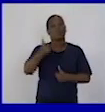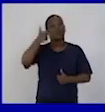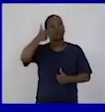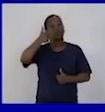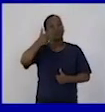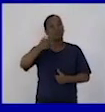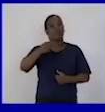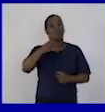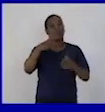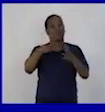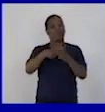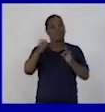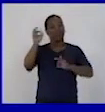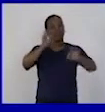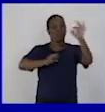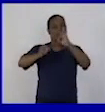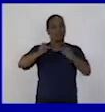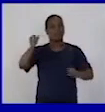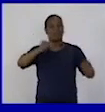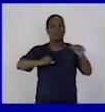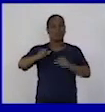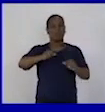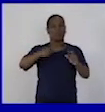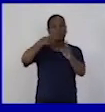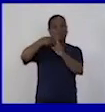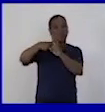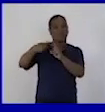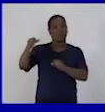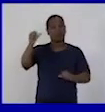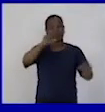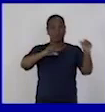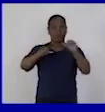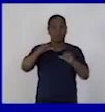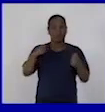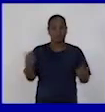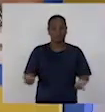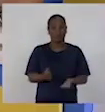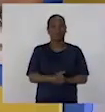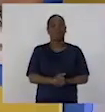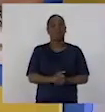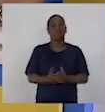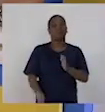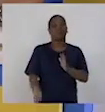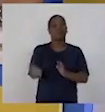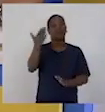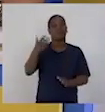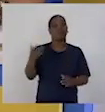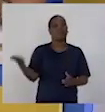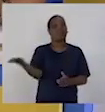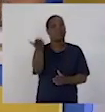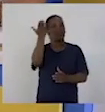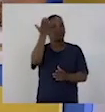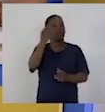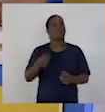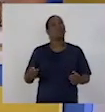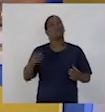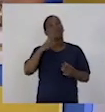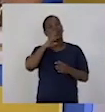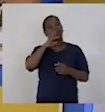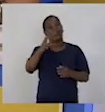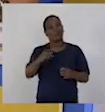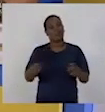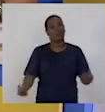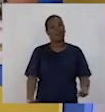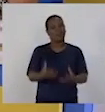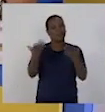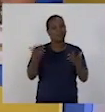efectivos entre las partículas de las sustancias reaccionantes y aumentaría por igual la velocidad de dicha reacción.